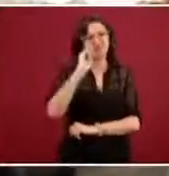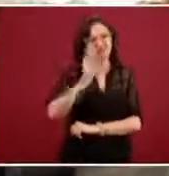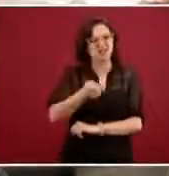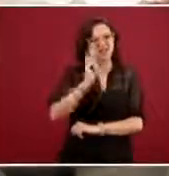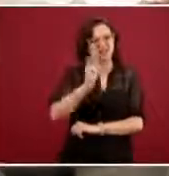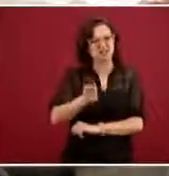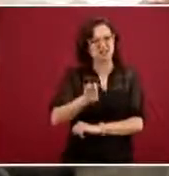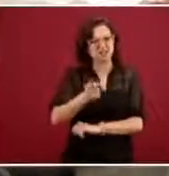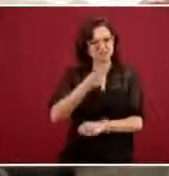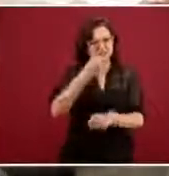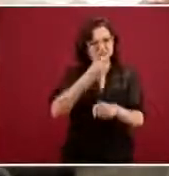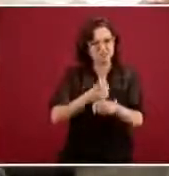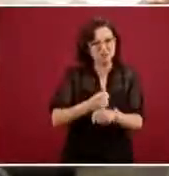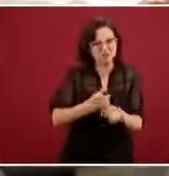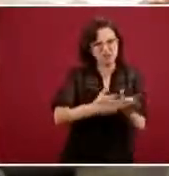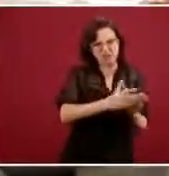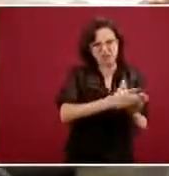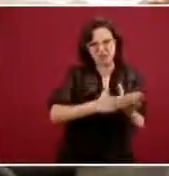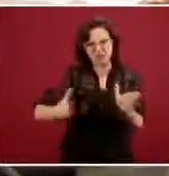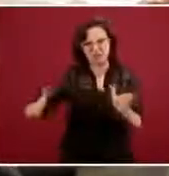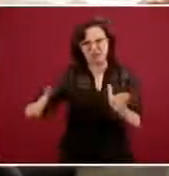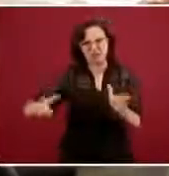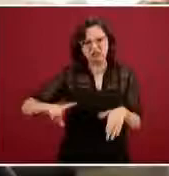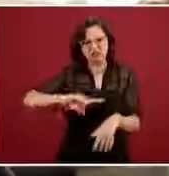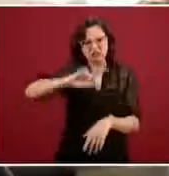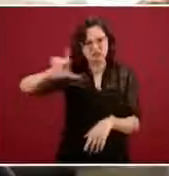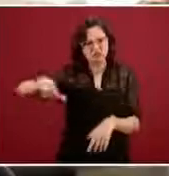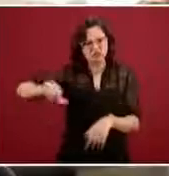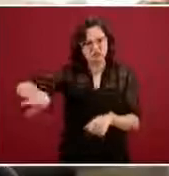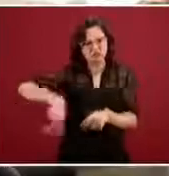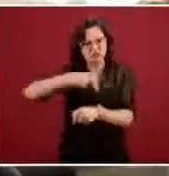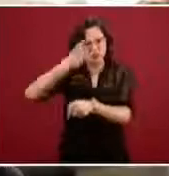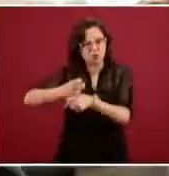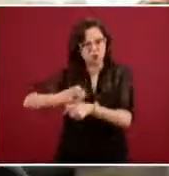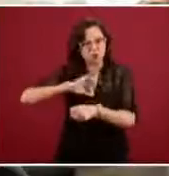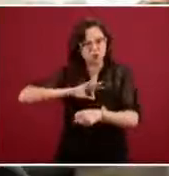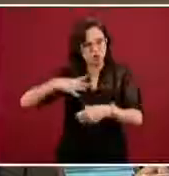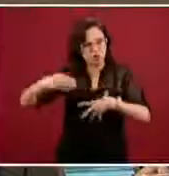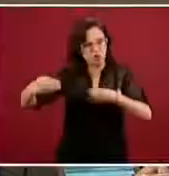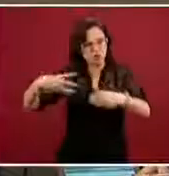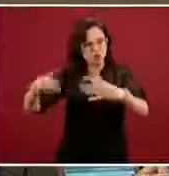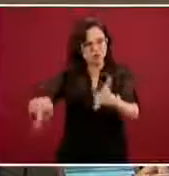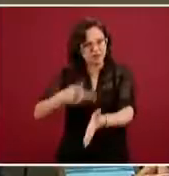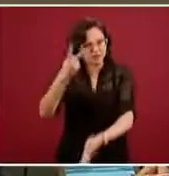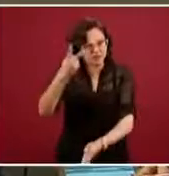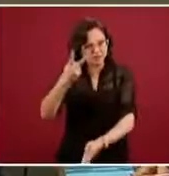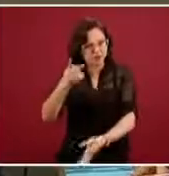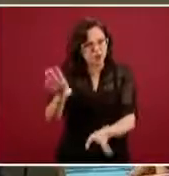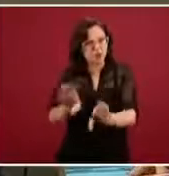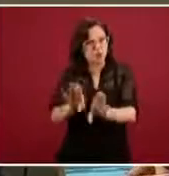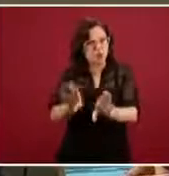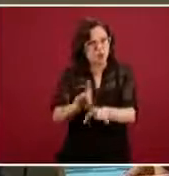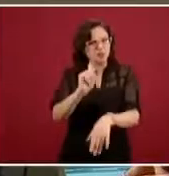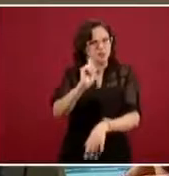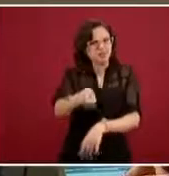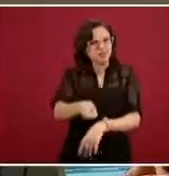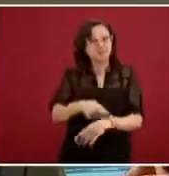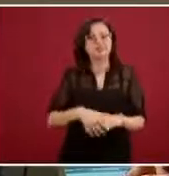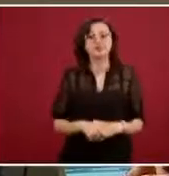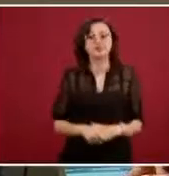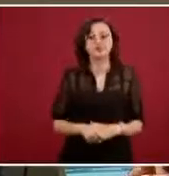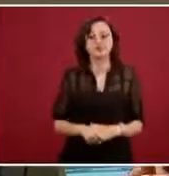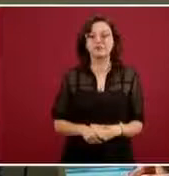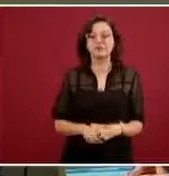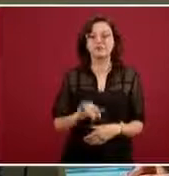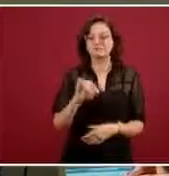ciclo? Es decir, bueno, pues va a haber otro ciclo, ¿y en qué va a constar? Muchas gracias por la pregunta, Bianca. En la mañana me quedé con la